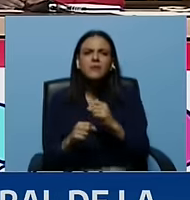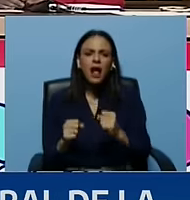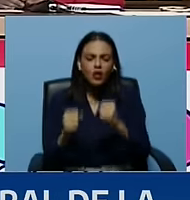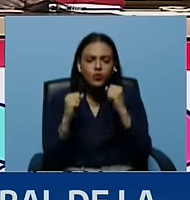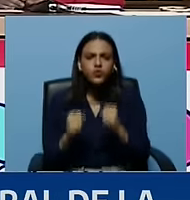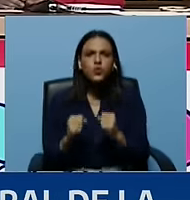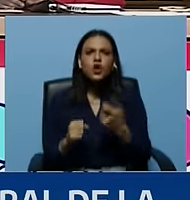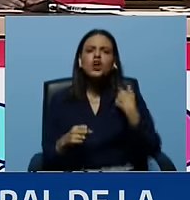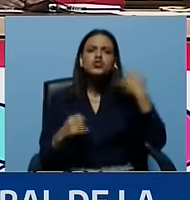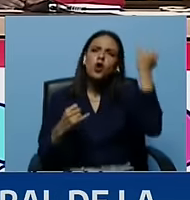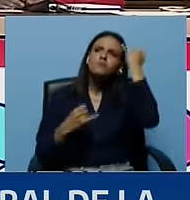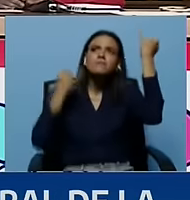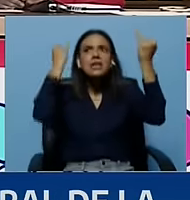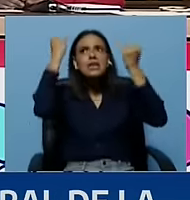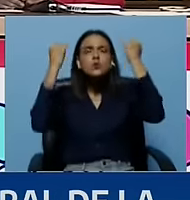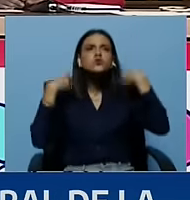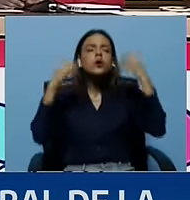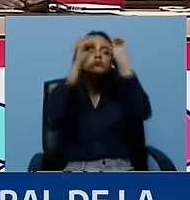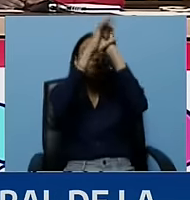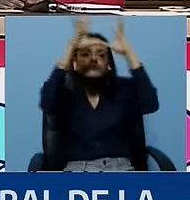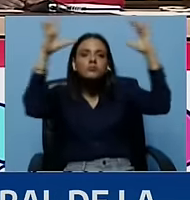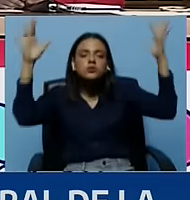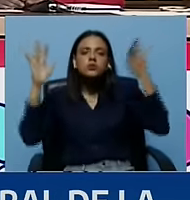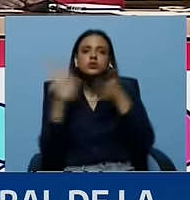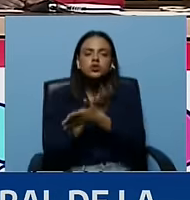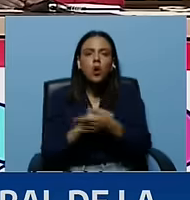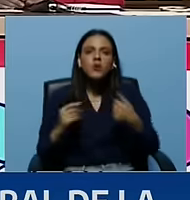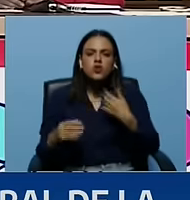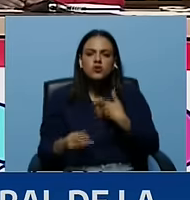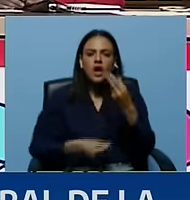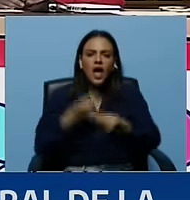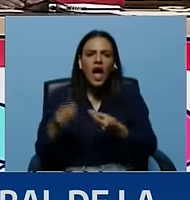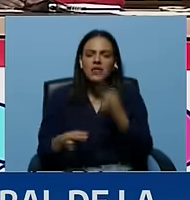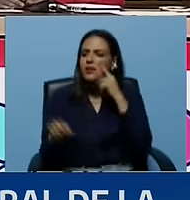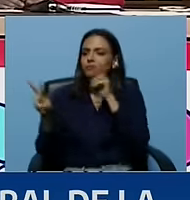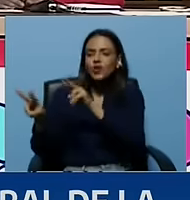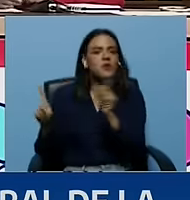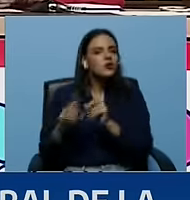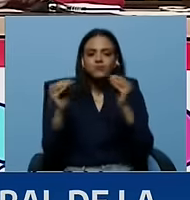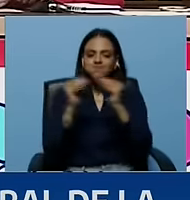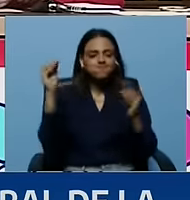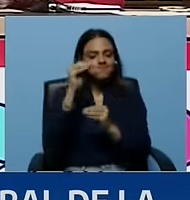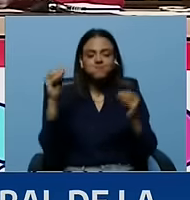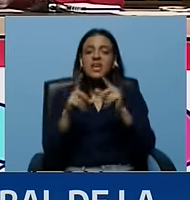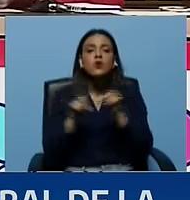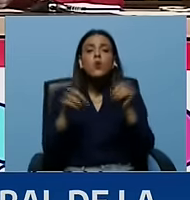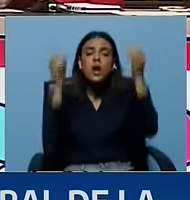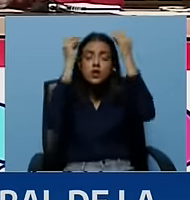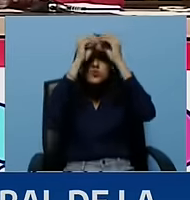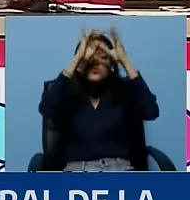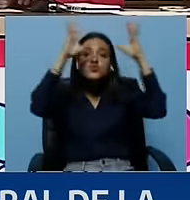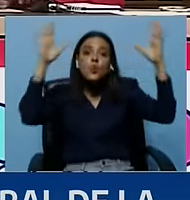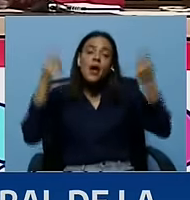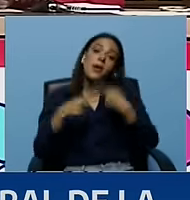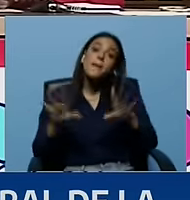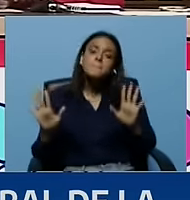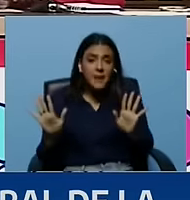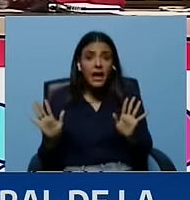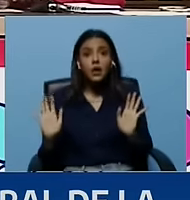Vanas ilusiones que tuviste de tus sueños utópicos. Eran sueños, Ángel. Pero bueno,